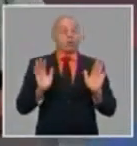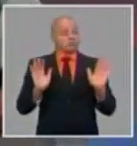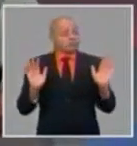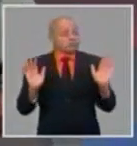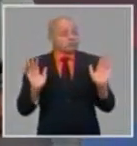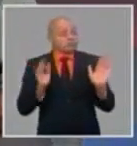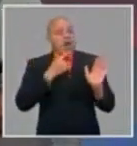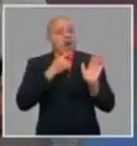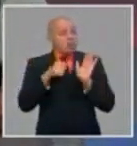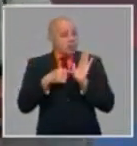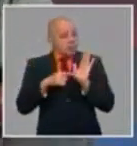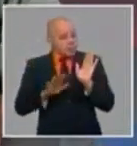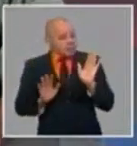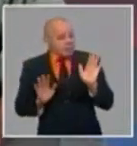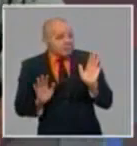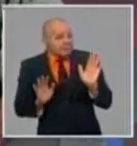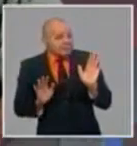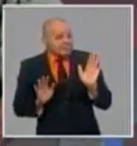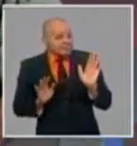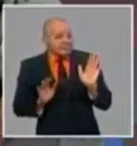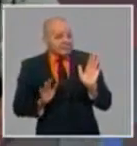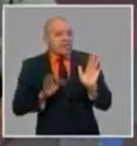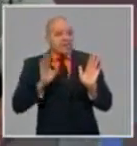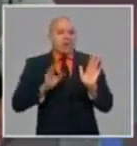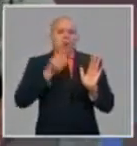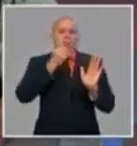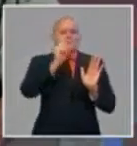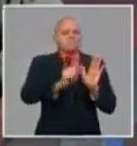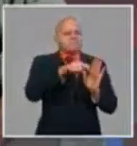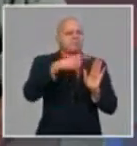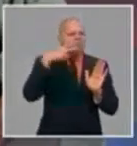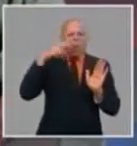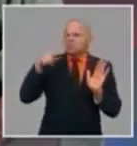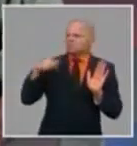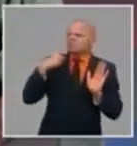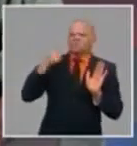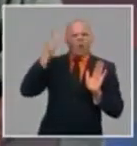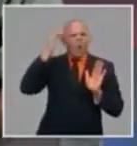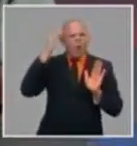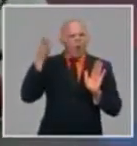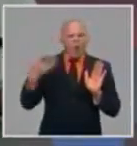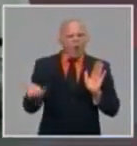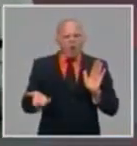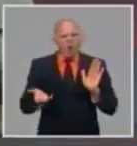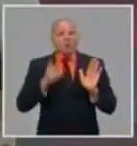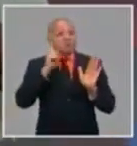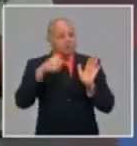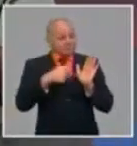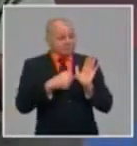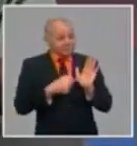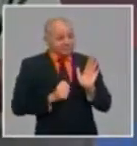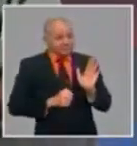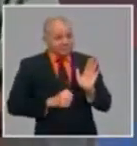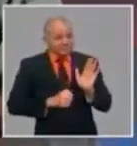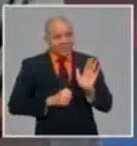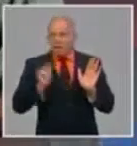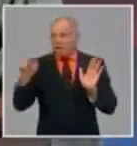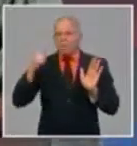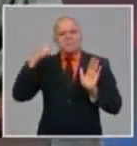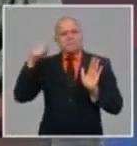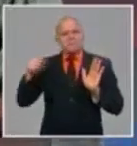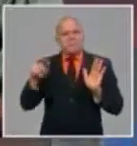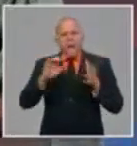locura. Otra gente que quizá no lo conociera diría, este hombre, este es un loco, este es un trumpista loco. Sin embargo, es antitrumpista,